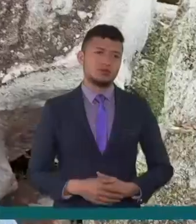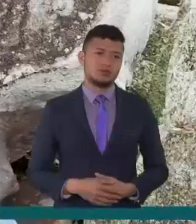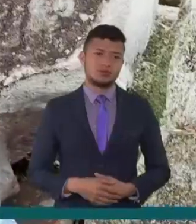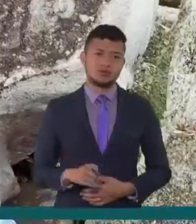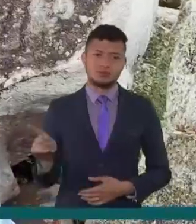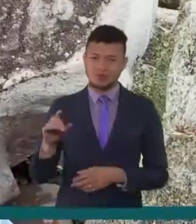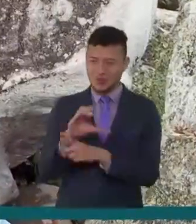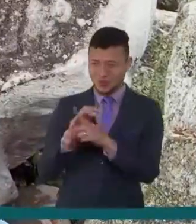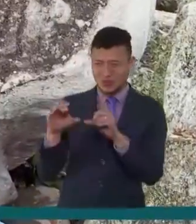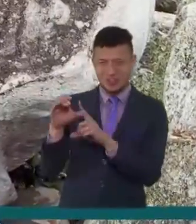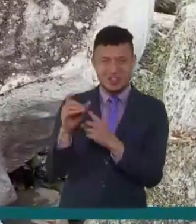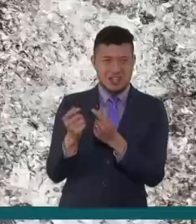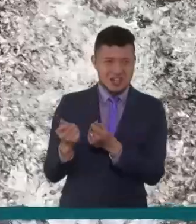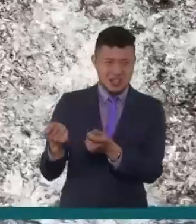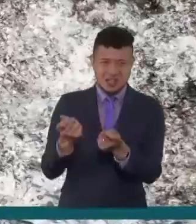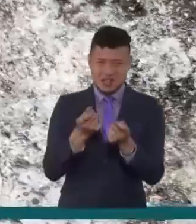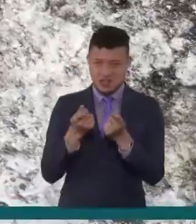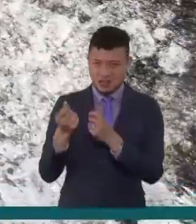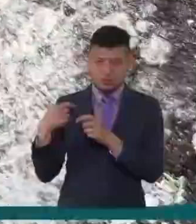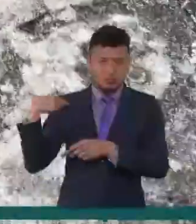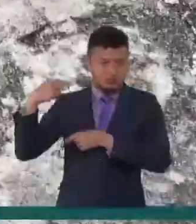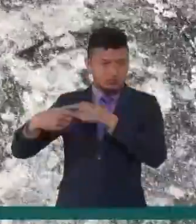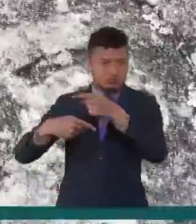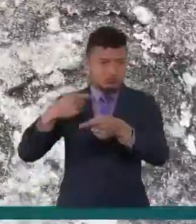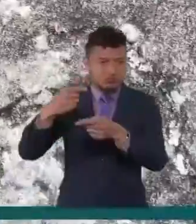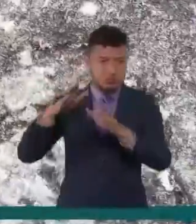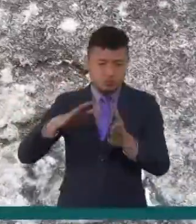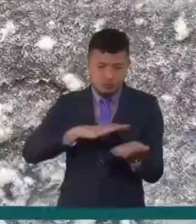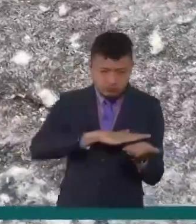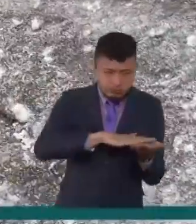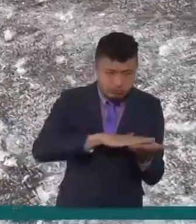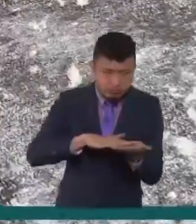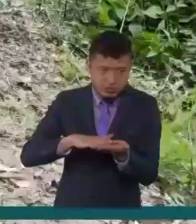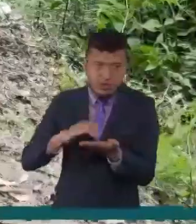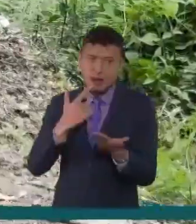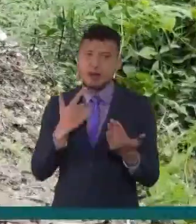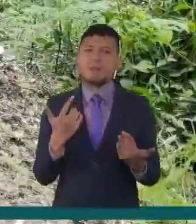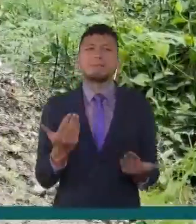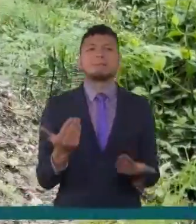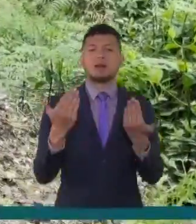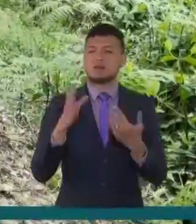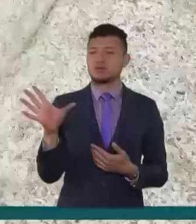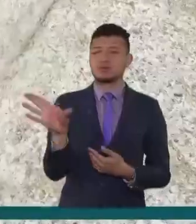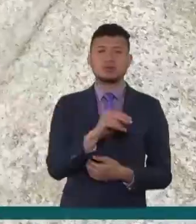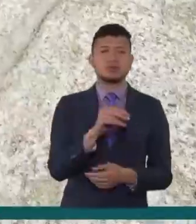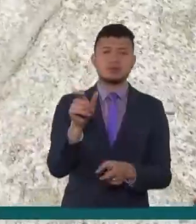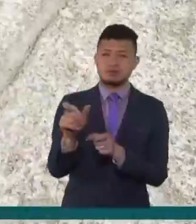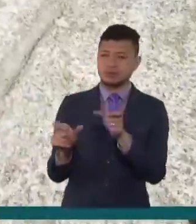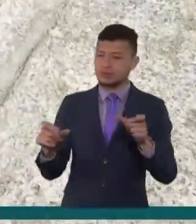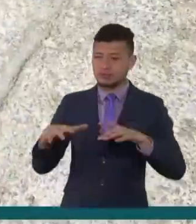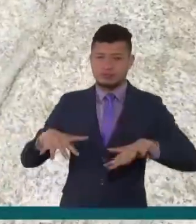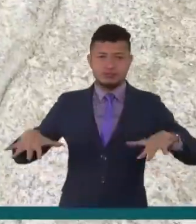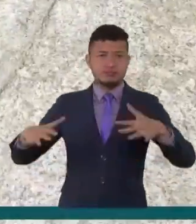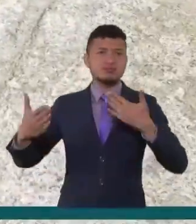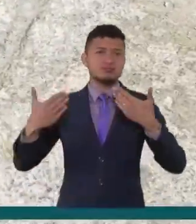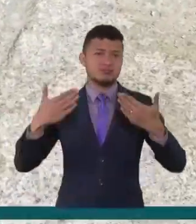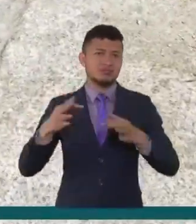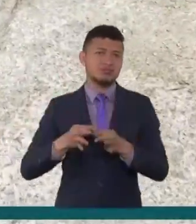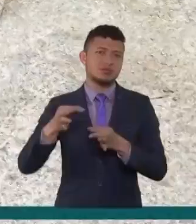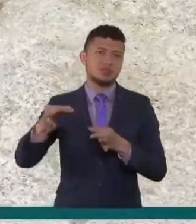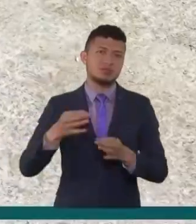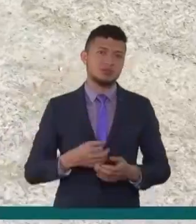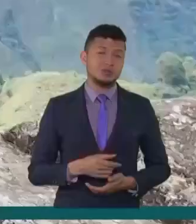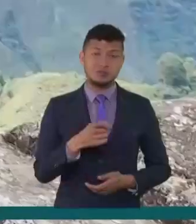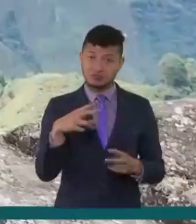se deterioren el dinamismo cultural y económico que se comenzará a promover con estas placas huella va a beneficiar a todo este sector